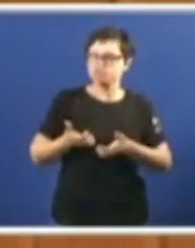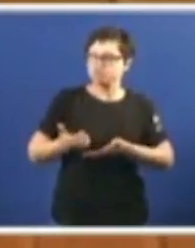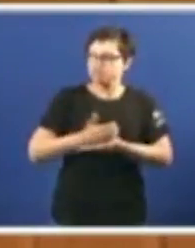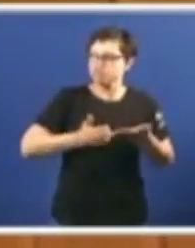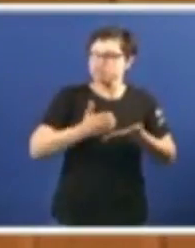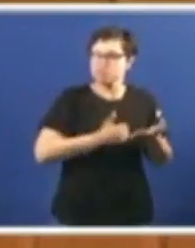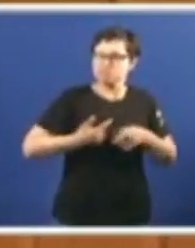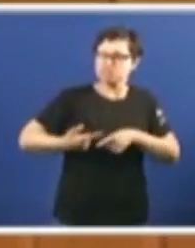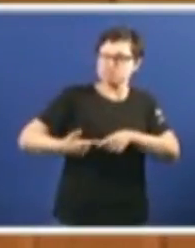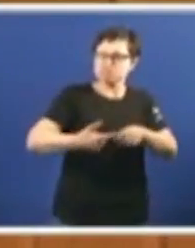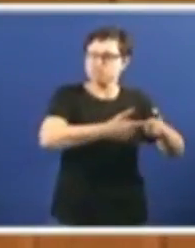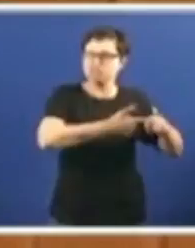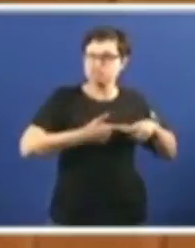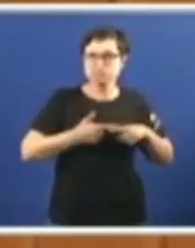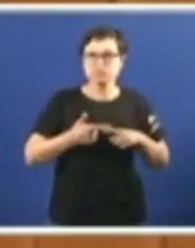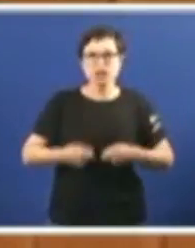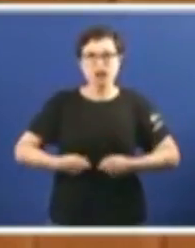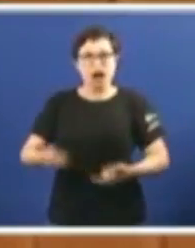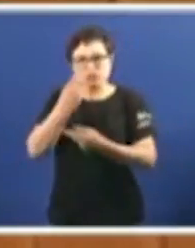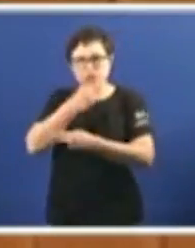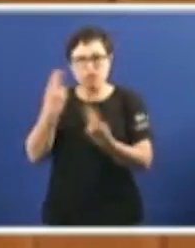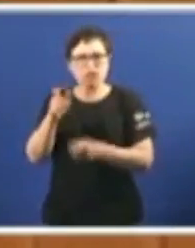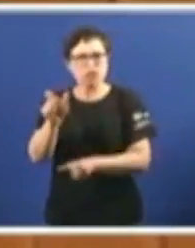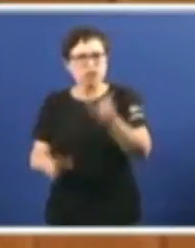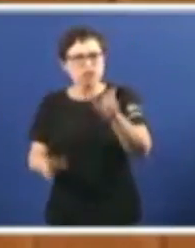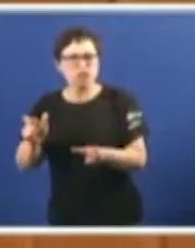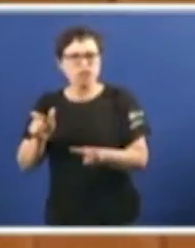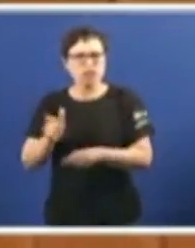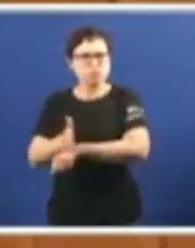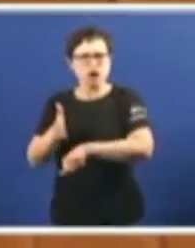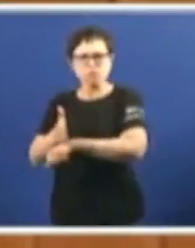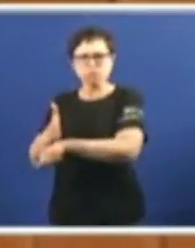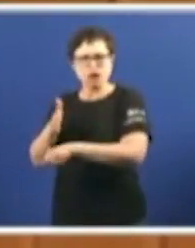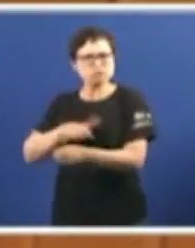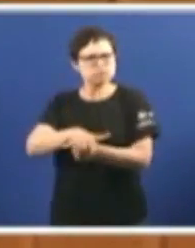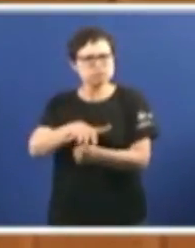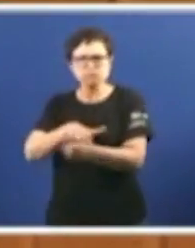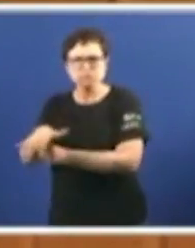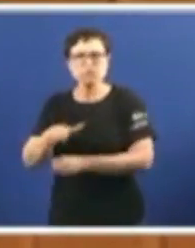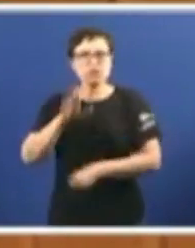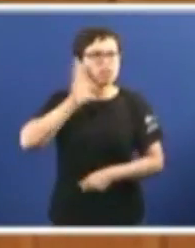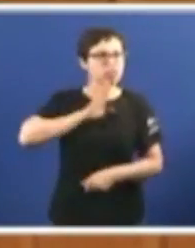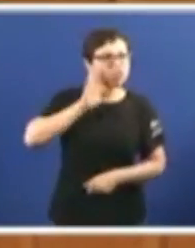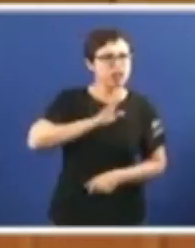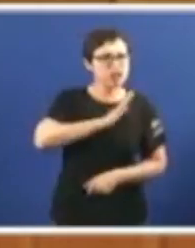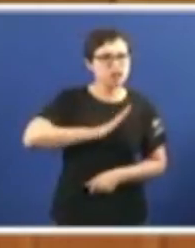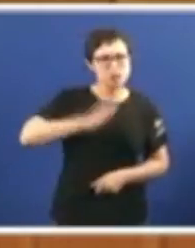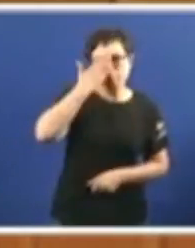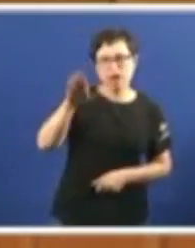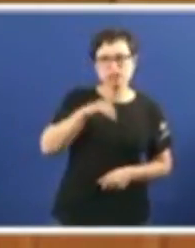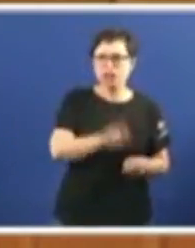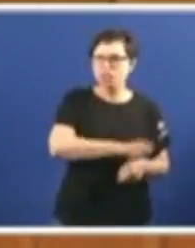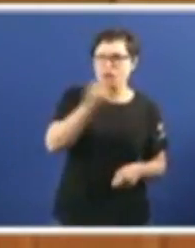e austericidio do gasto público das maiorías sociais da clase traballadora, e os seus imputados e corruptos, repetimos, non devolven nin un euro